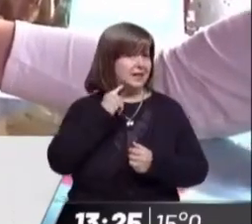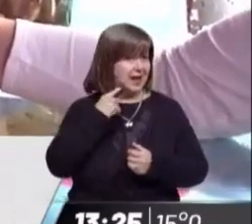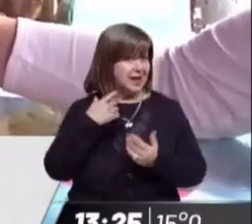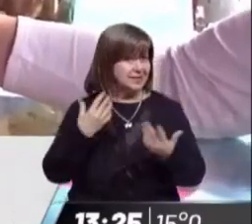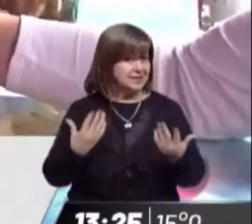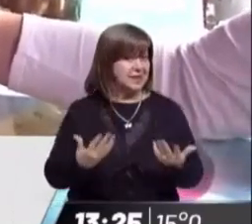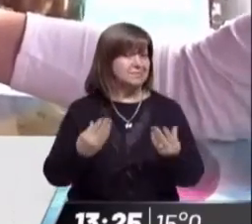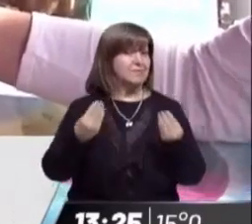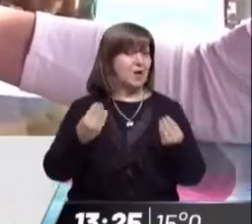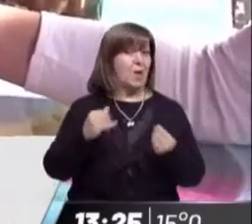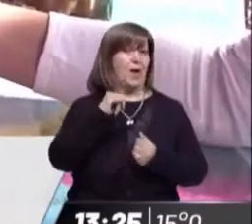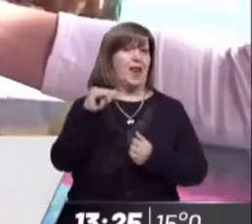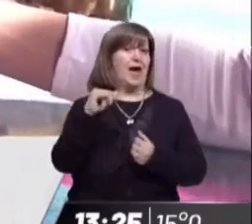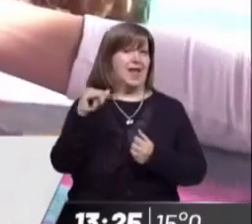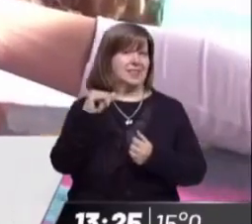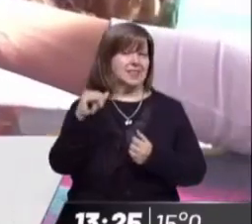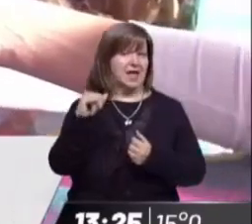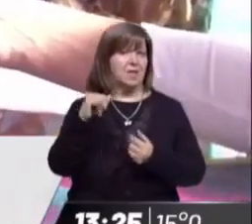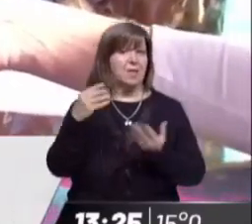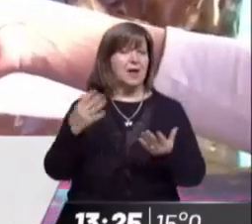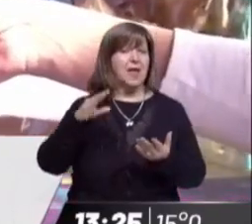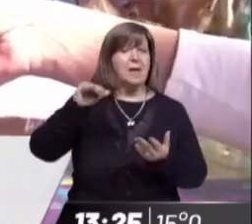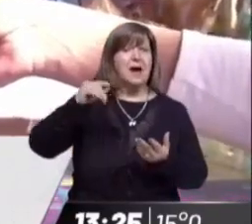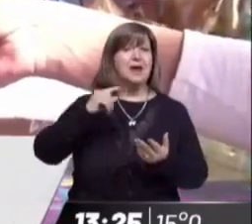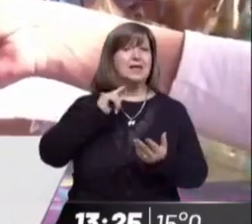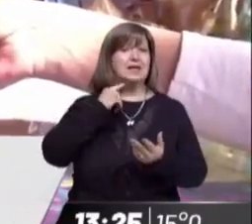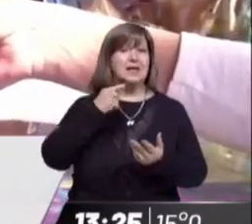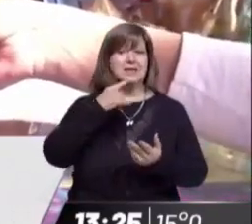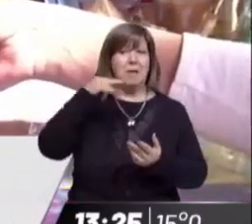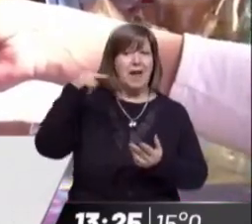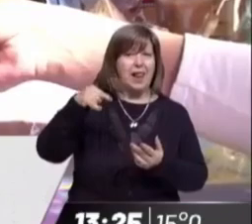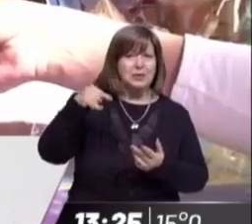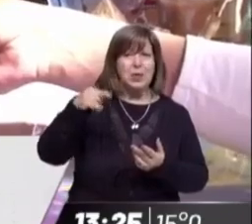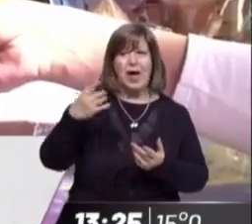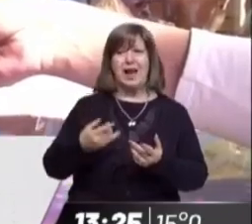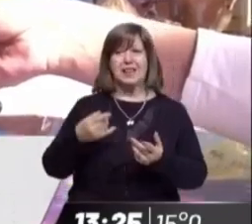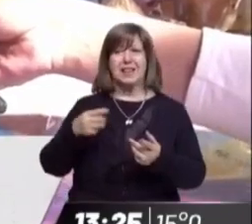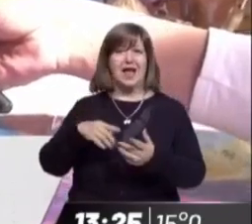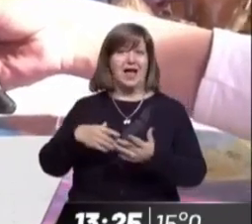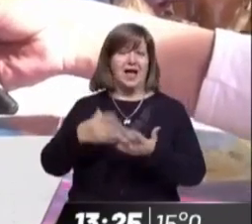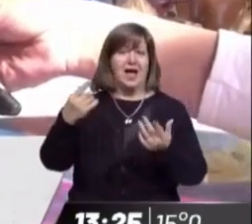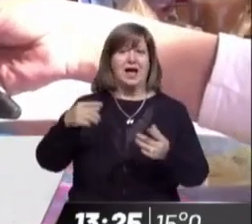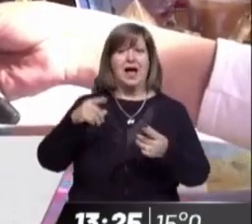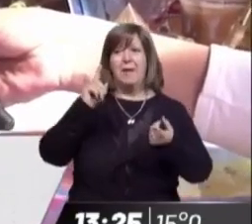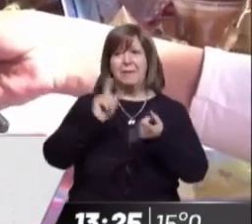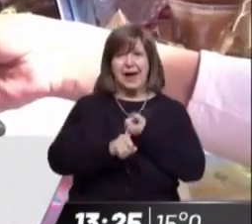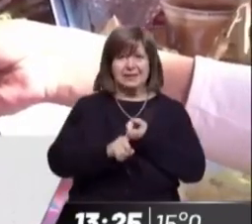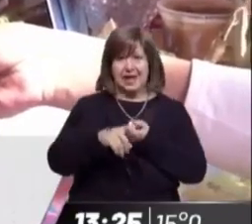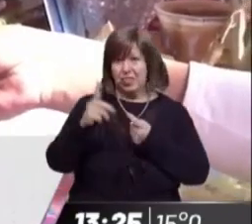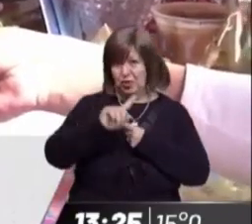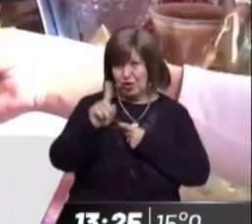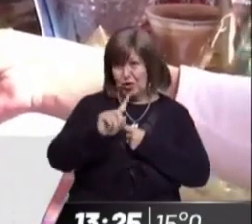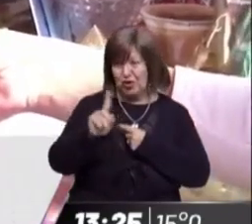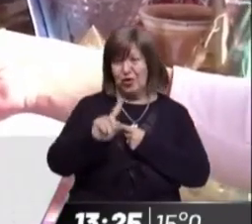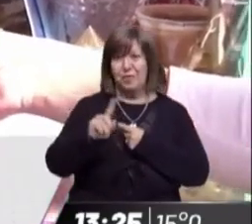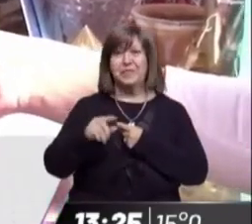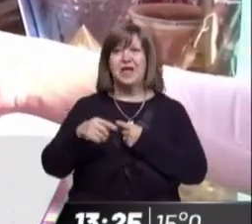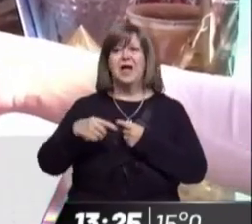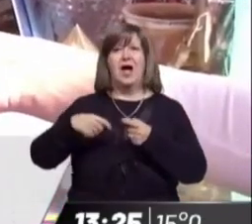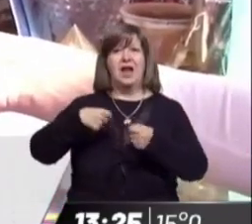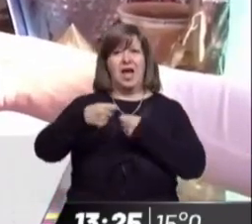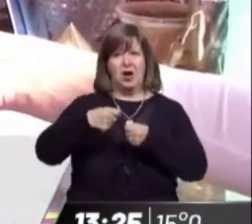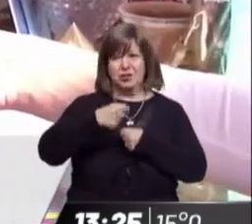connotación negativa el martes 13 es jeta es el Día de mala suerte no te cases ni te embarques no tomes